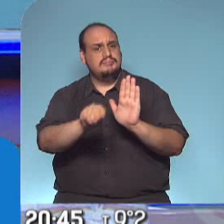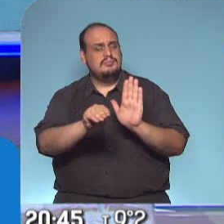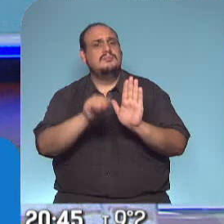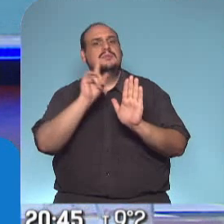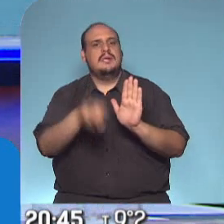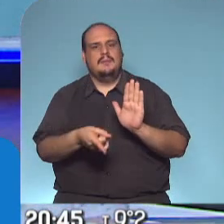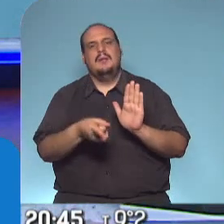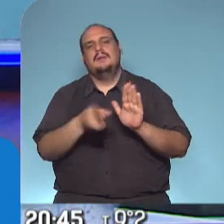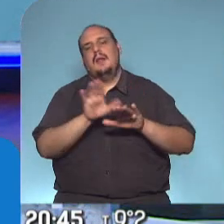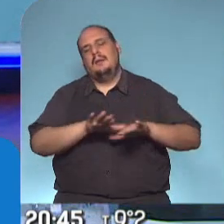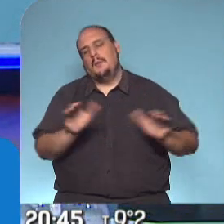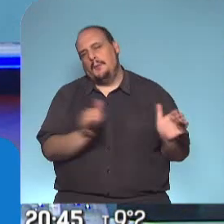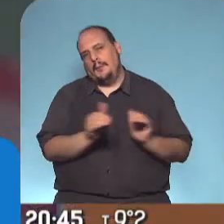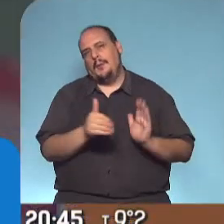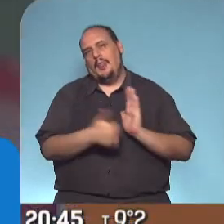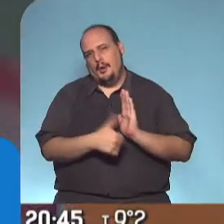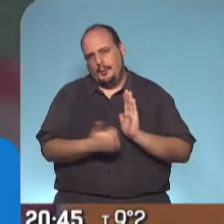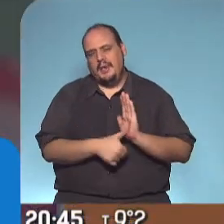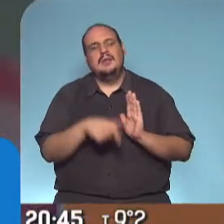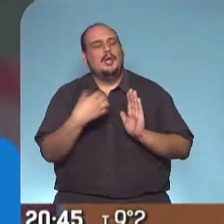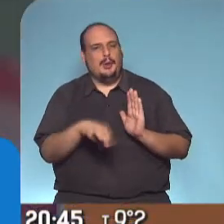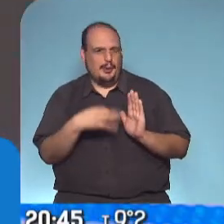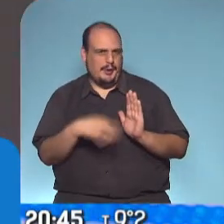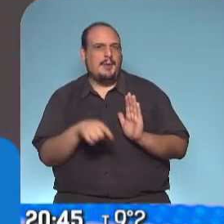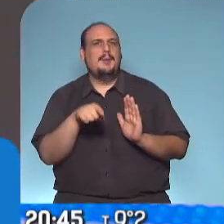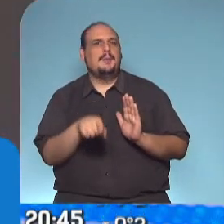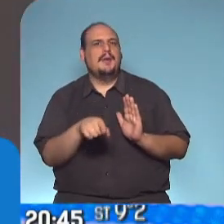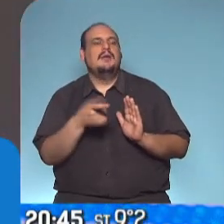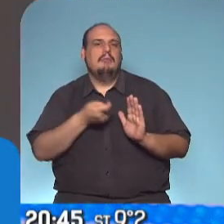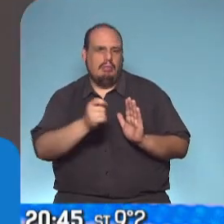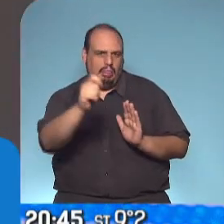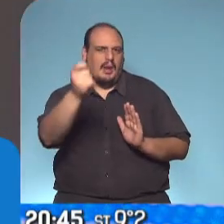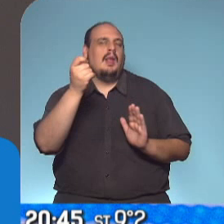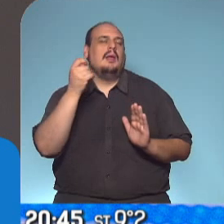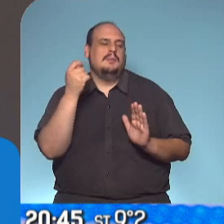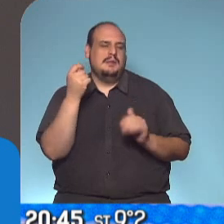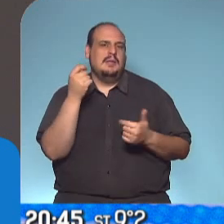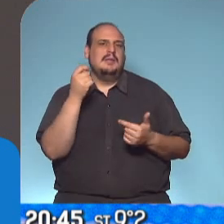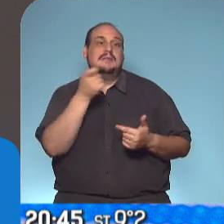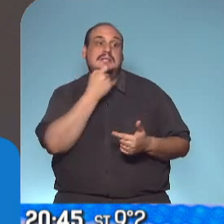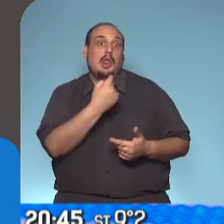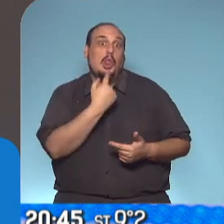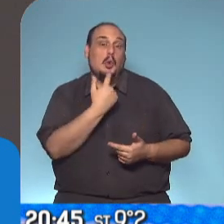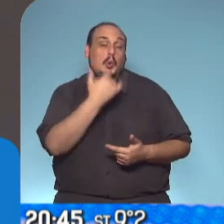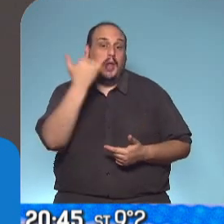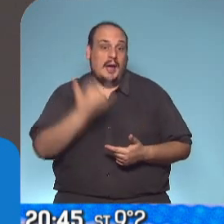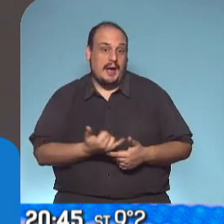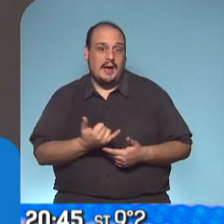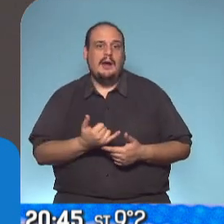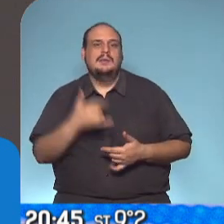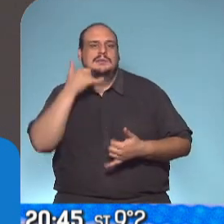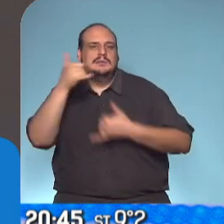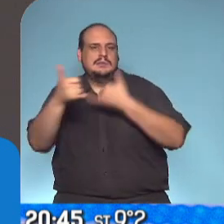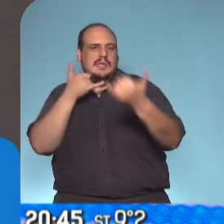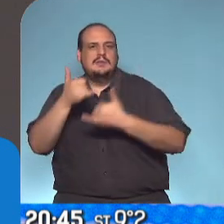que documentar a los chiquitos y hay que tener el documento y hay que hacer el trámite correspondiente, que cualquier duda se puede informar con los teléfonos